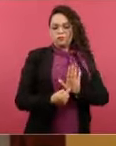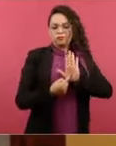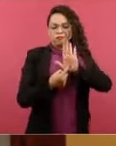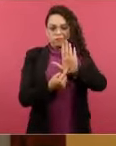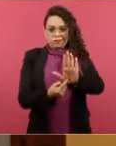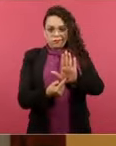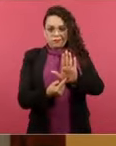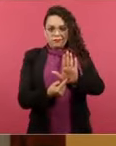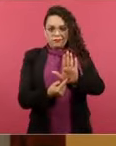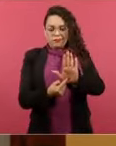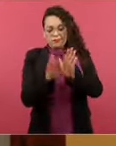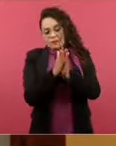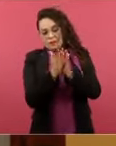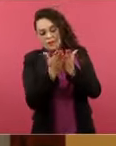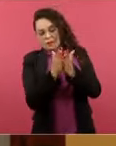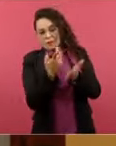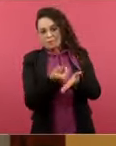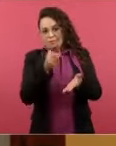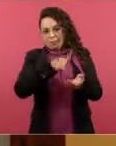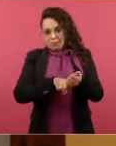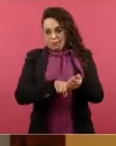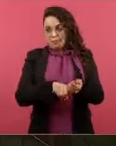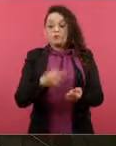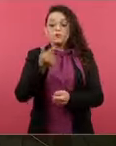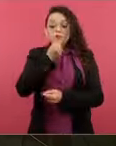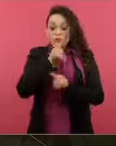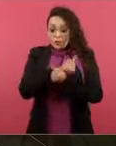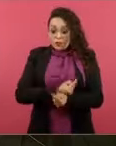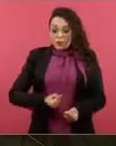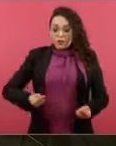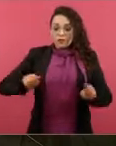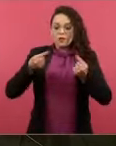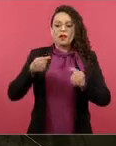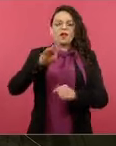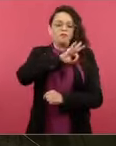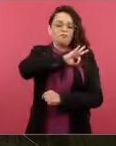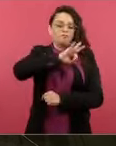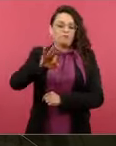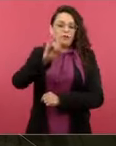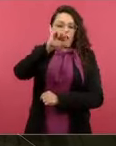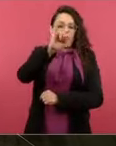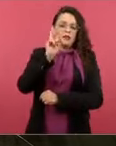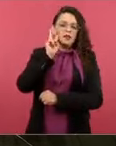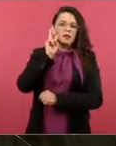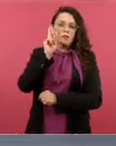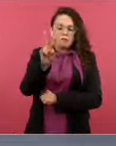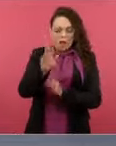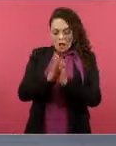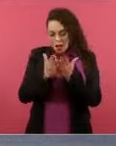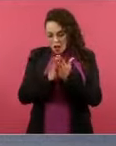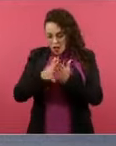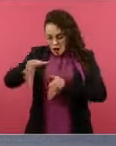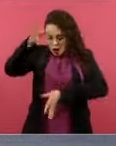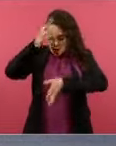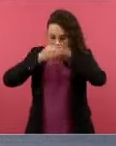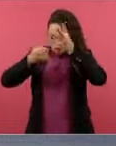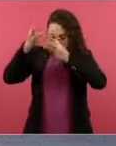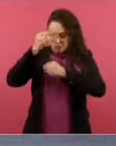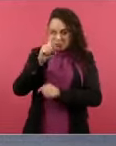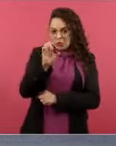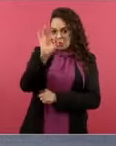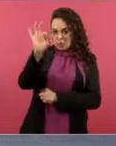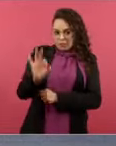nuestras niñas y niños puedan alcanzar el máximo logro de aprendizajes, que es el objetivo que marca el